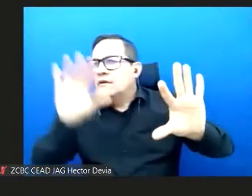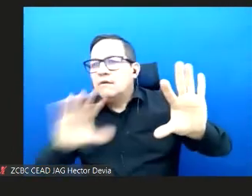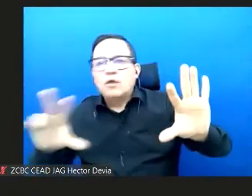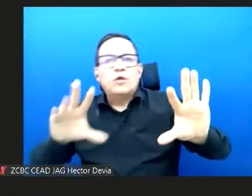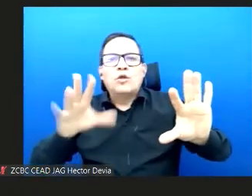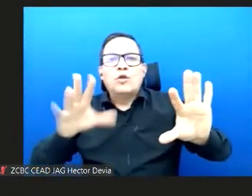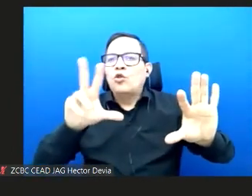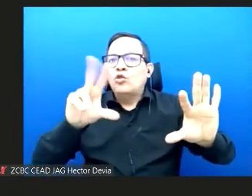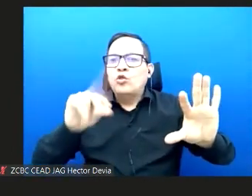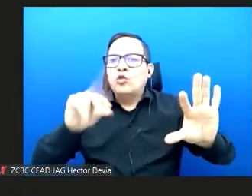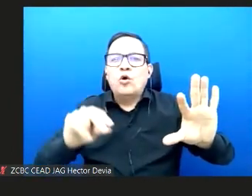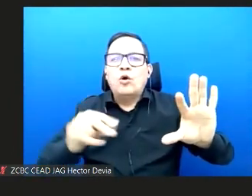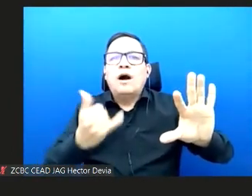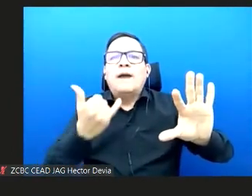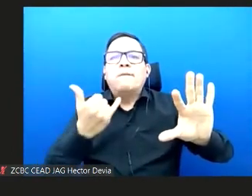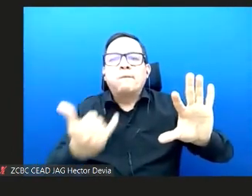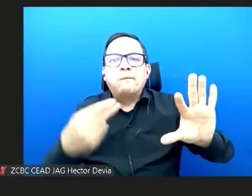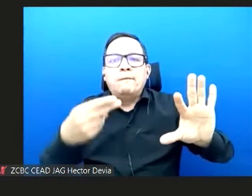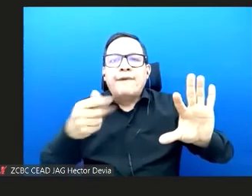igualdad.